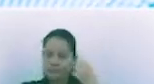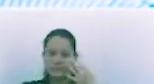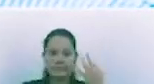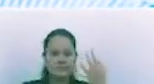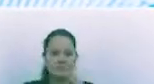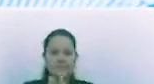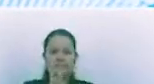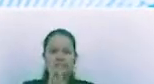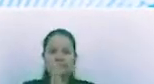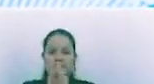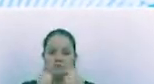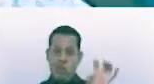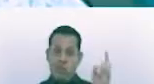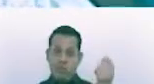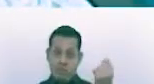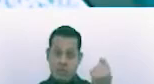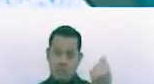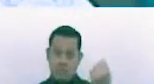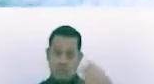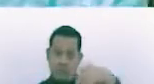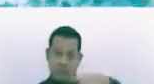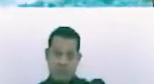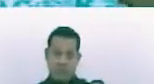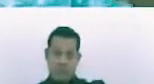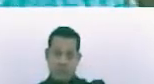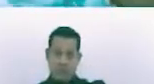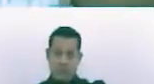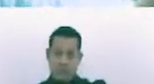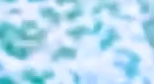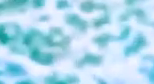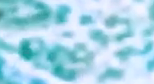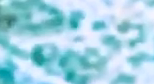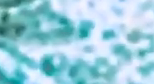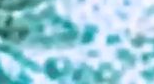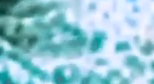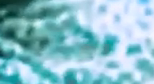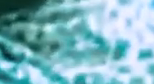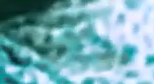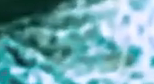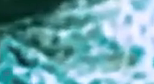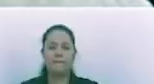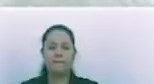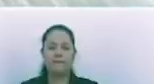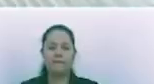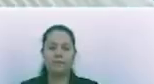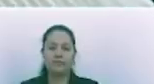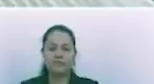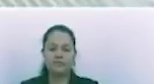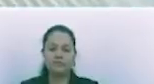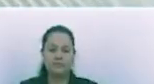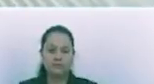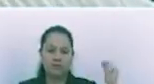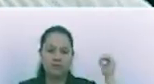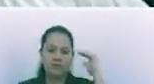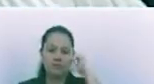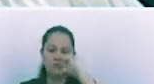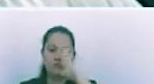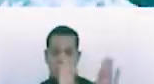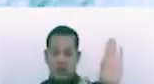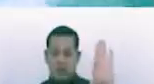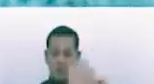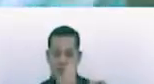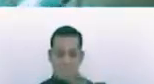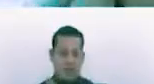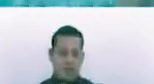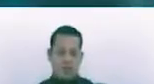ineficientes, que no solo se robaron el dinero del pueblo a través de maletinazos, sino también se robaron la oportunidad de cambiar la historia del